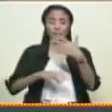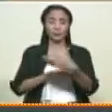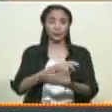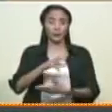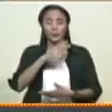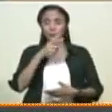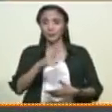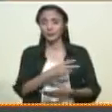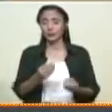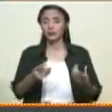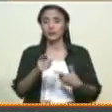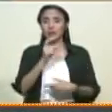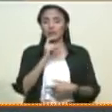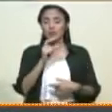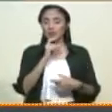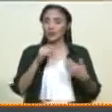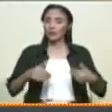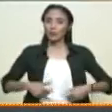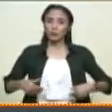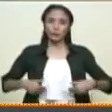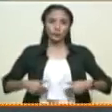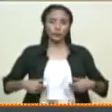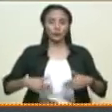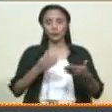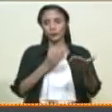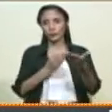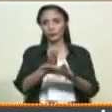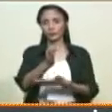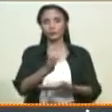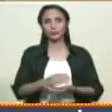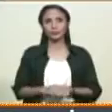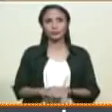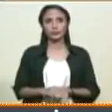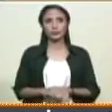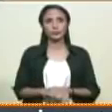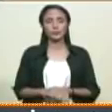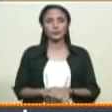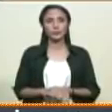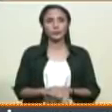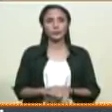muy comprometida, épocas de historia, de cómo